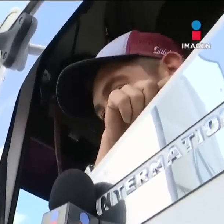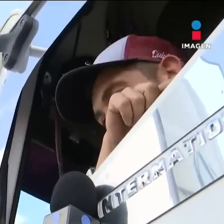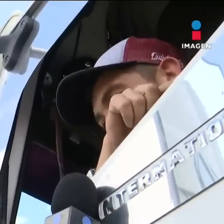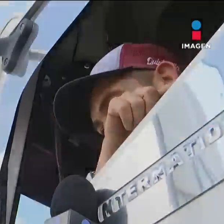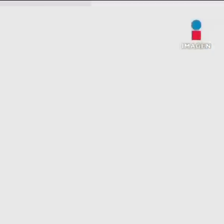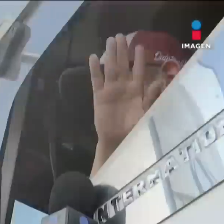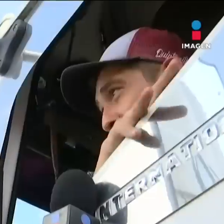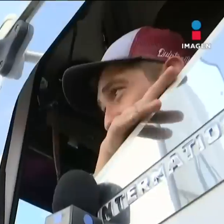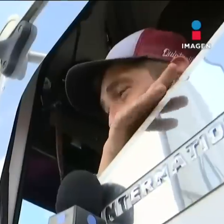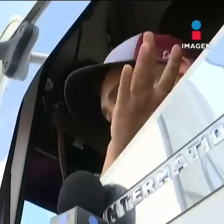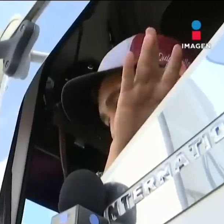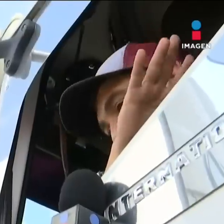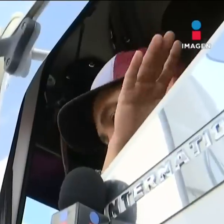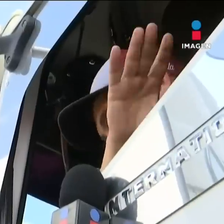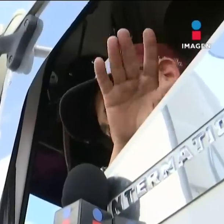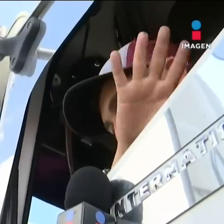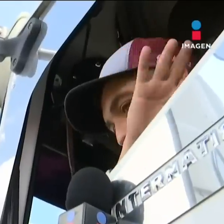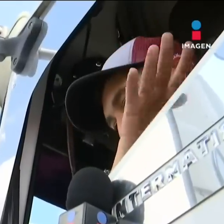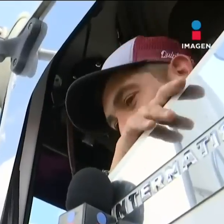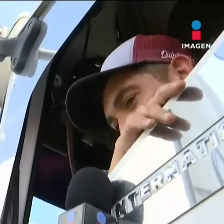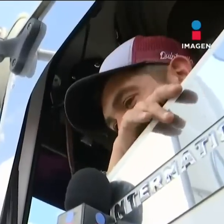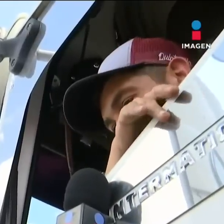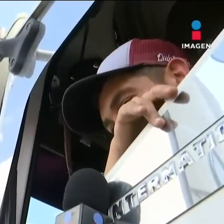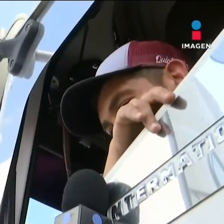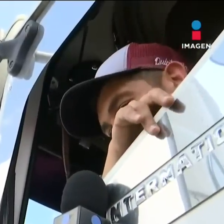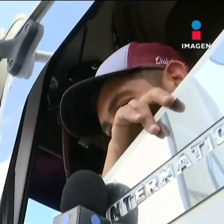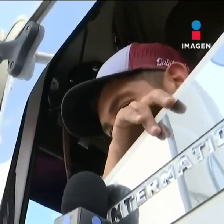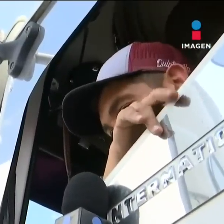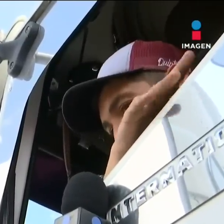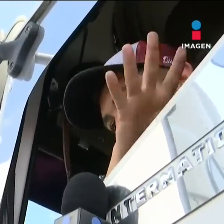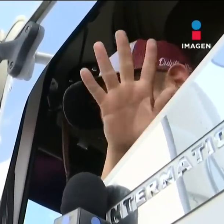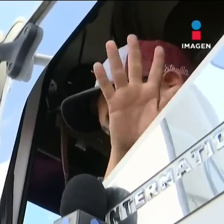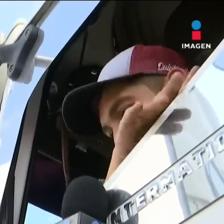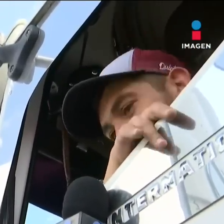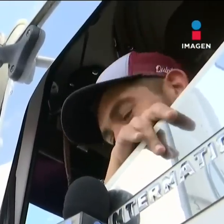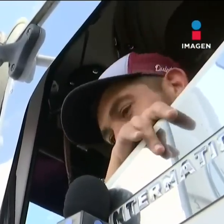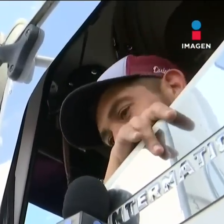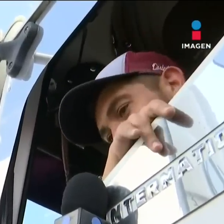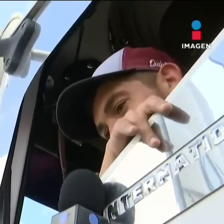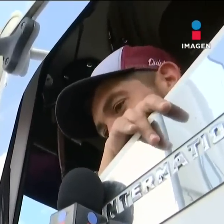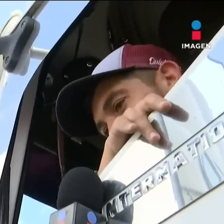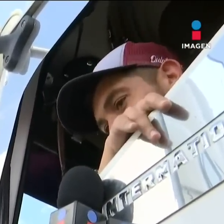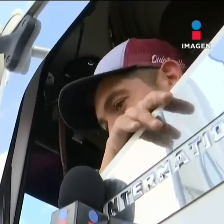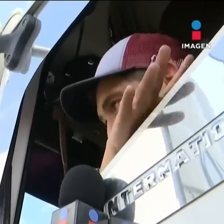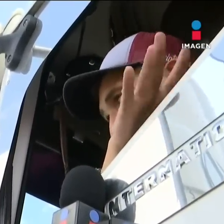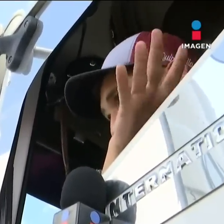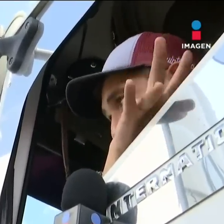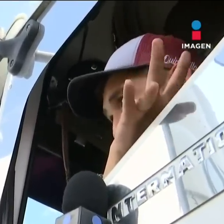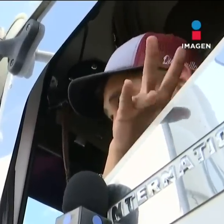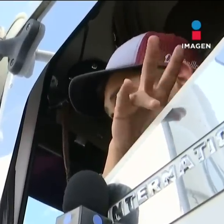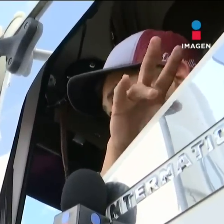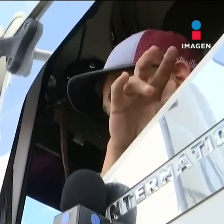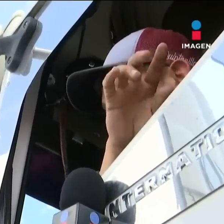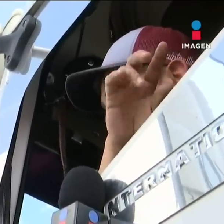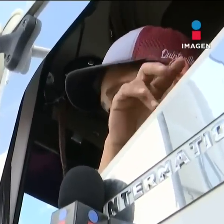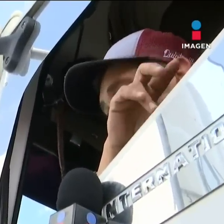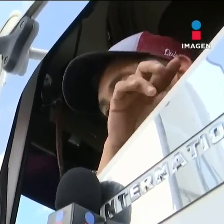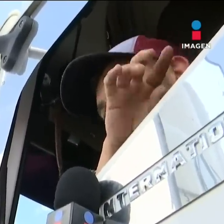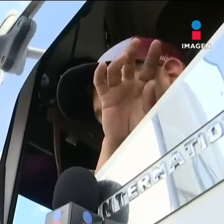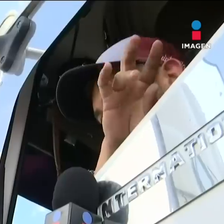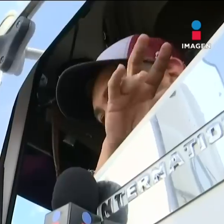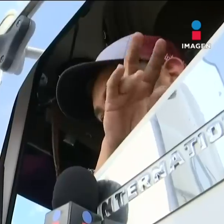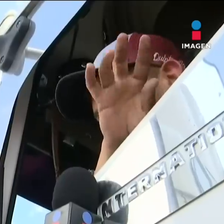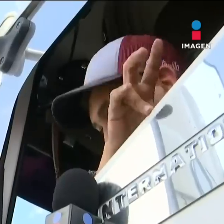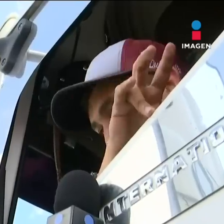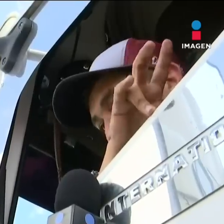todo este tramo. De San Luis Potosí para acá ya es foco rojo. Ya es son